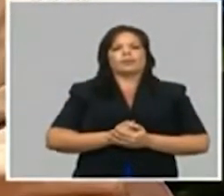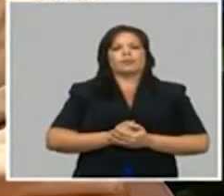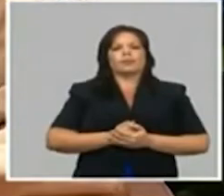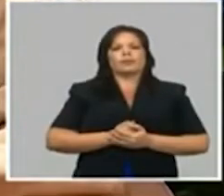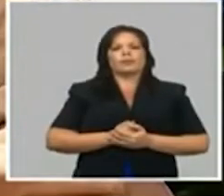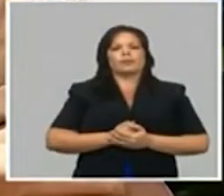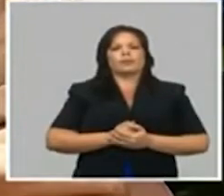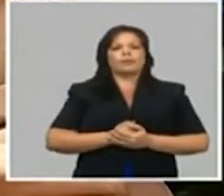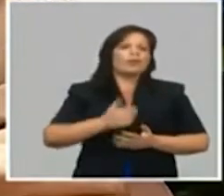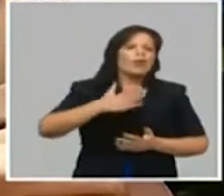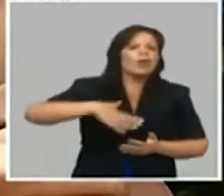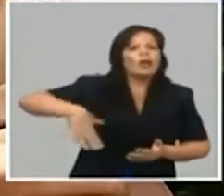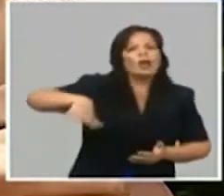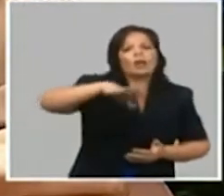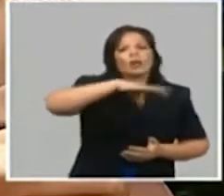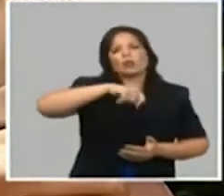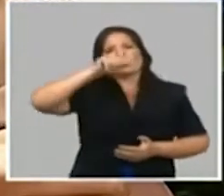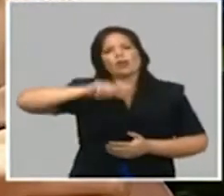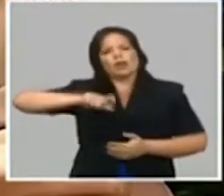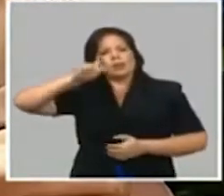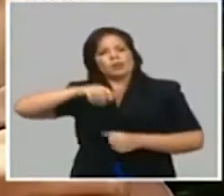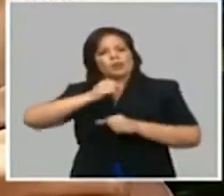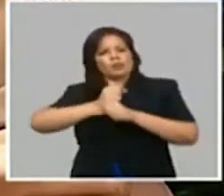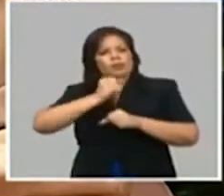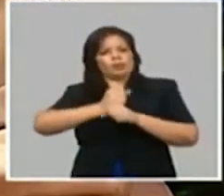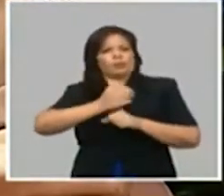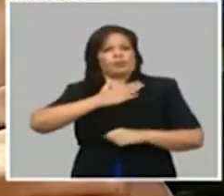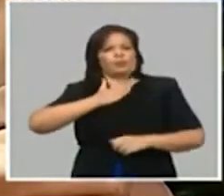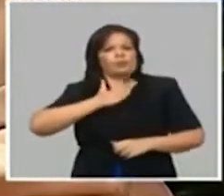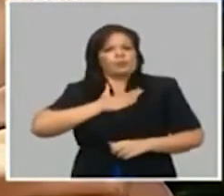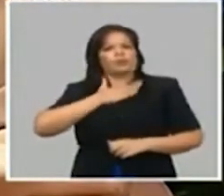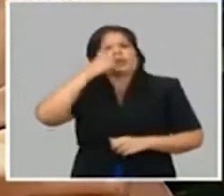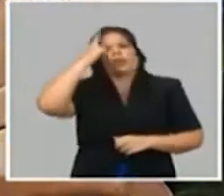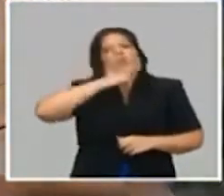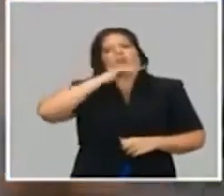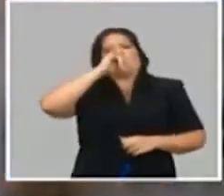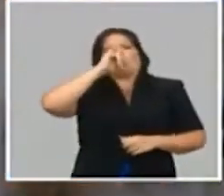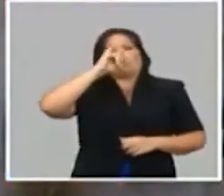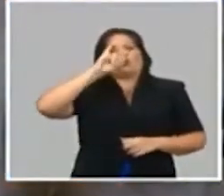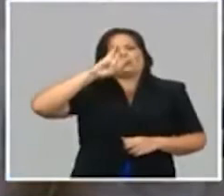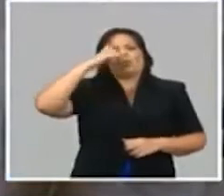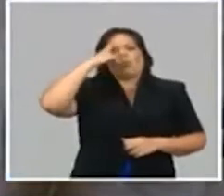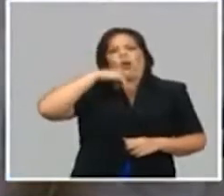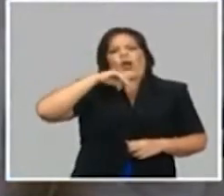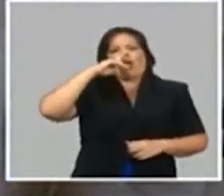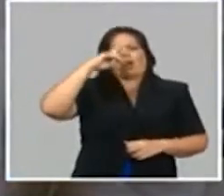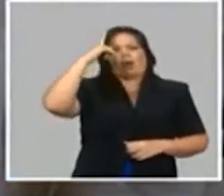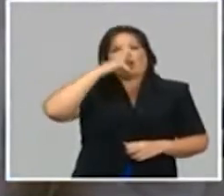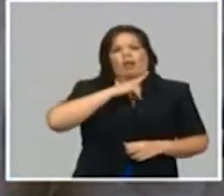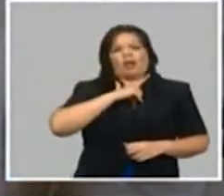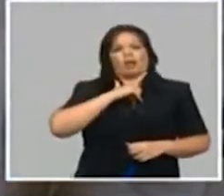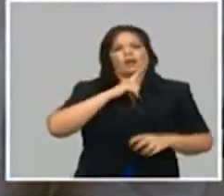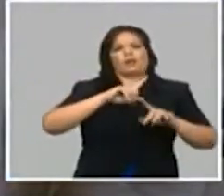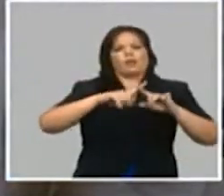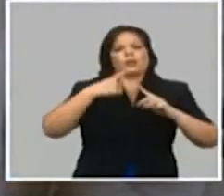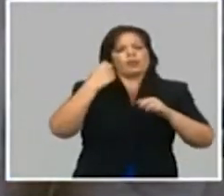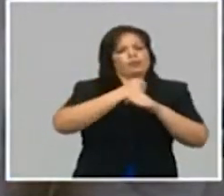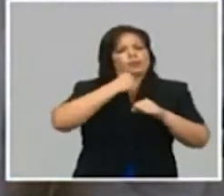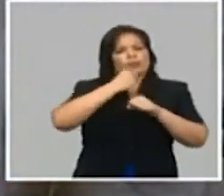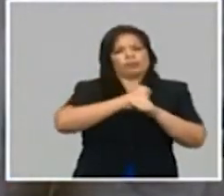a todos nuestros aduaneros que han estado trabajando en todo este periodo de tiempo, y de igual forma